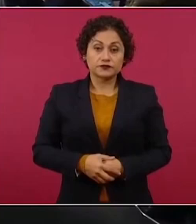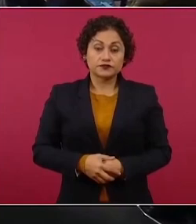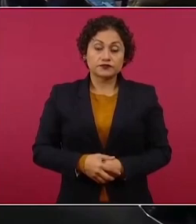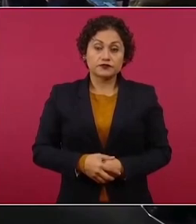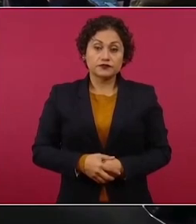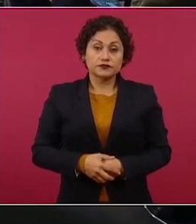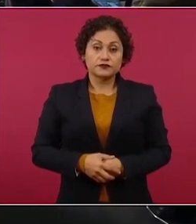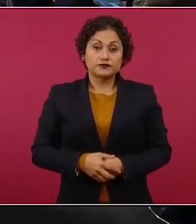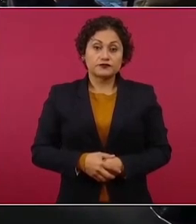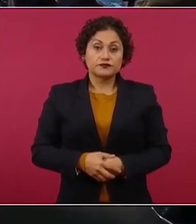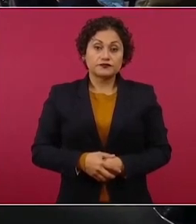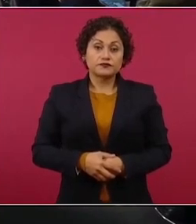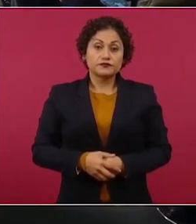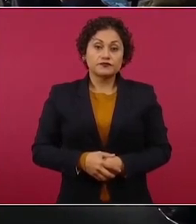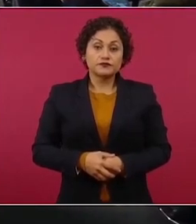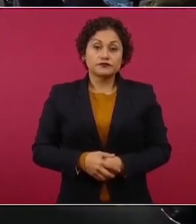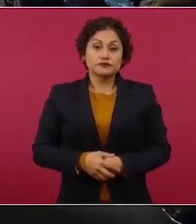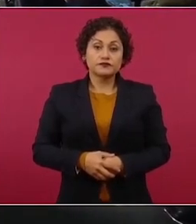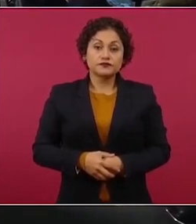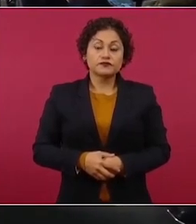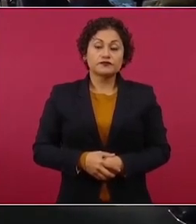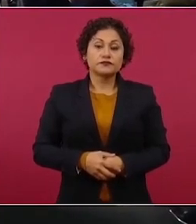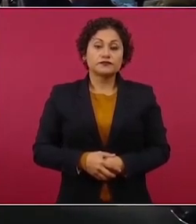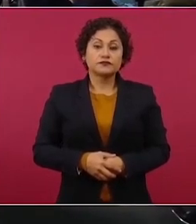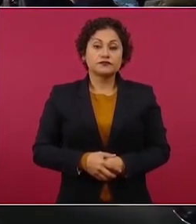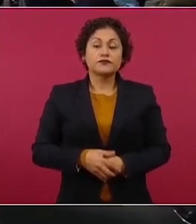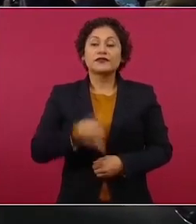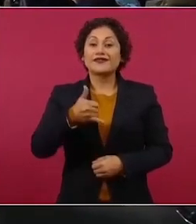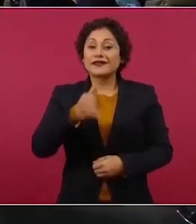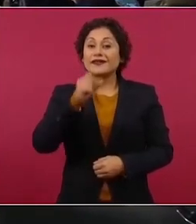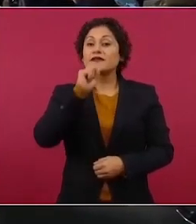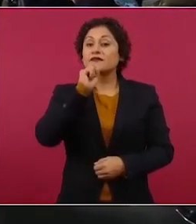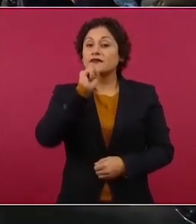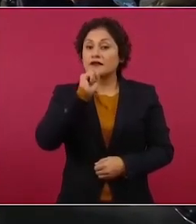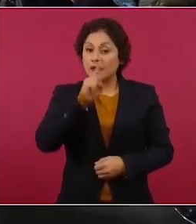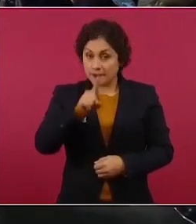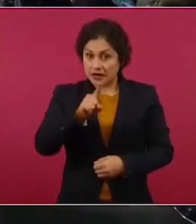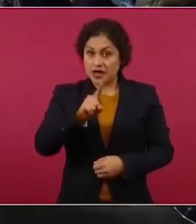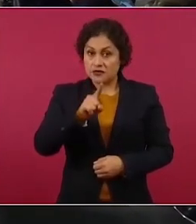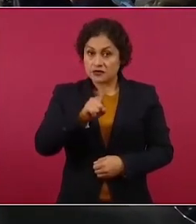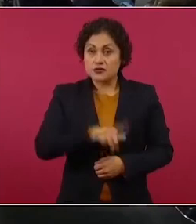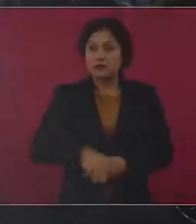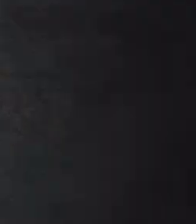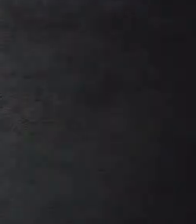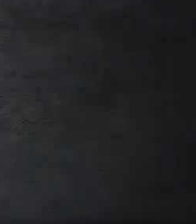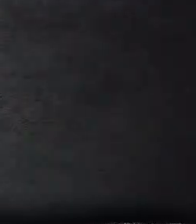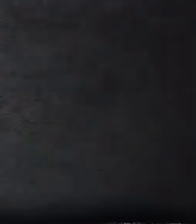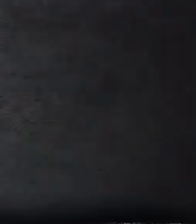establecida la consigna de que al INE no se le toca.